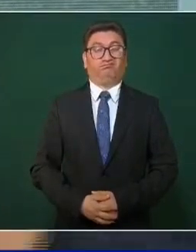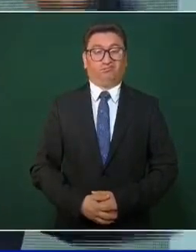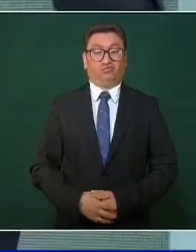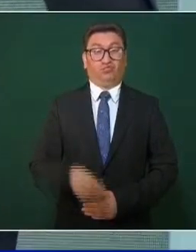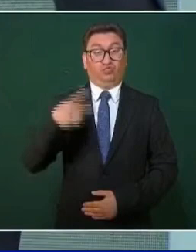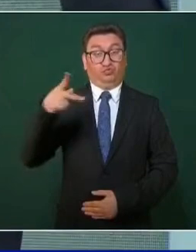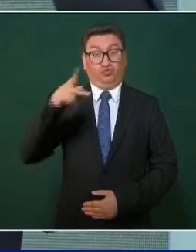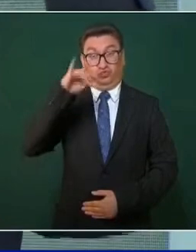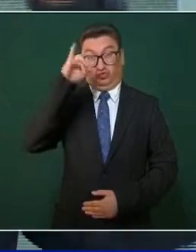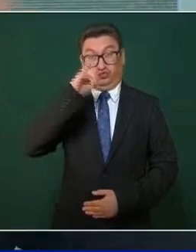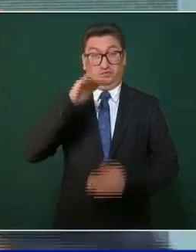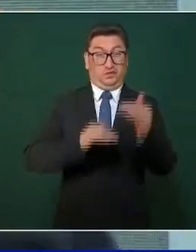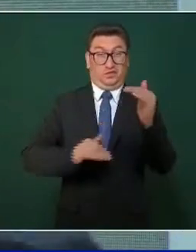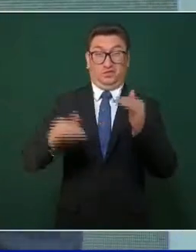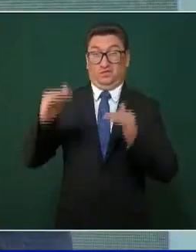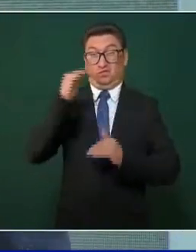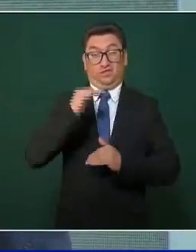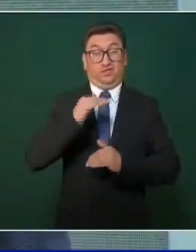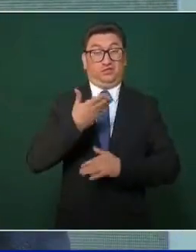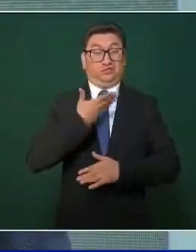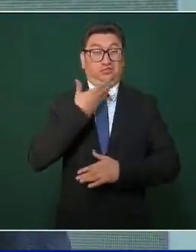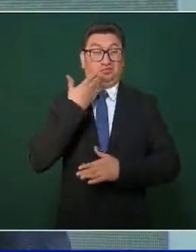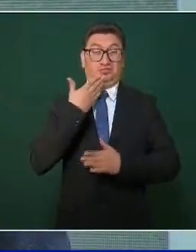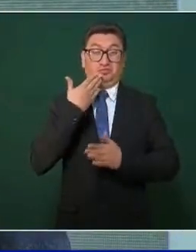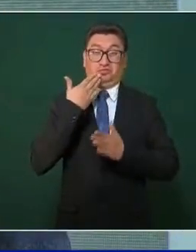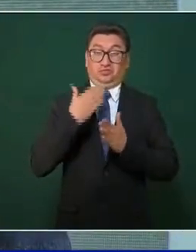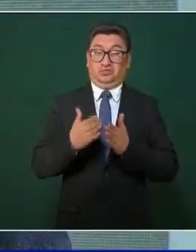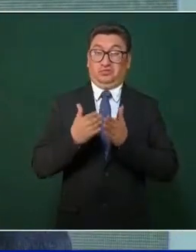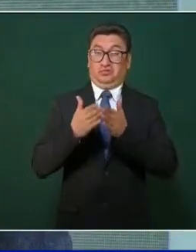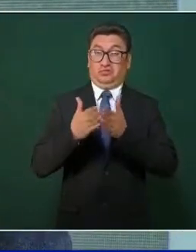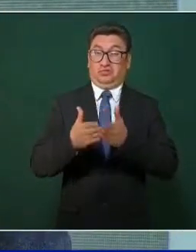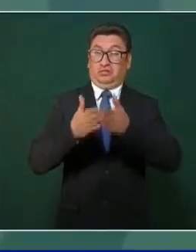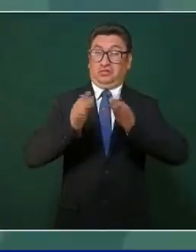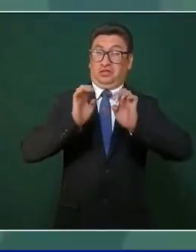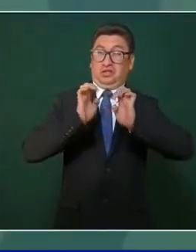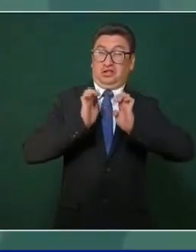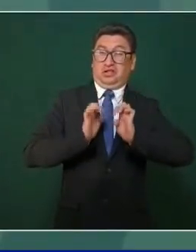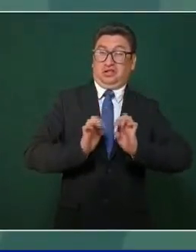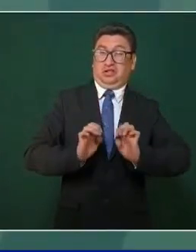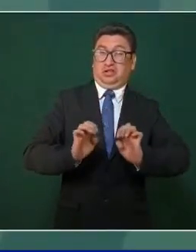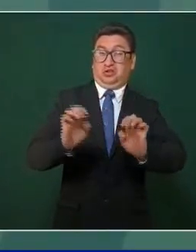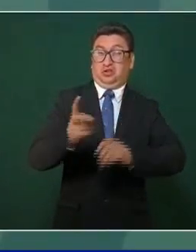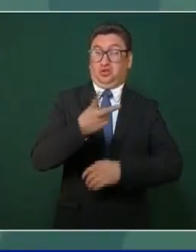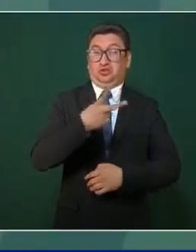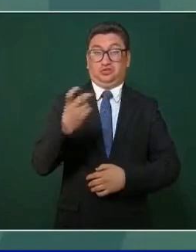Sus jefes son de yates de $250 millones,